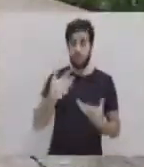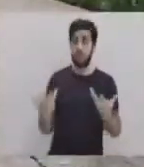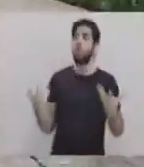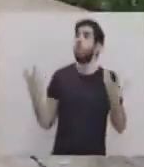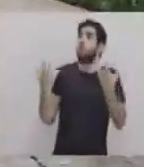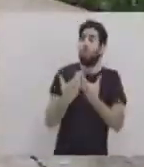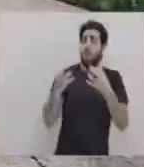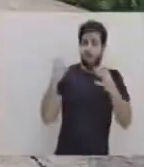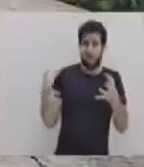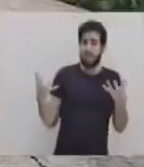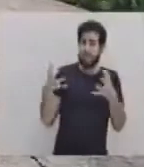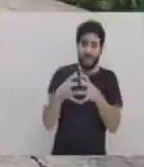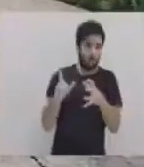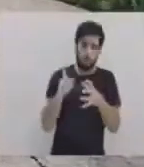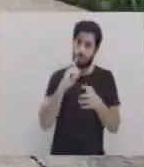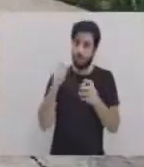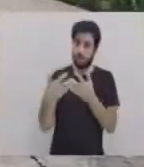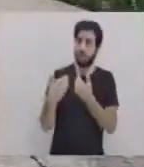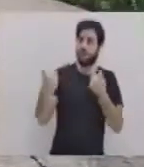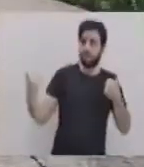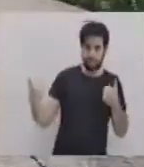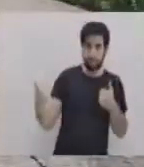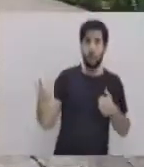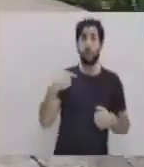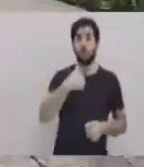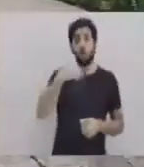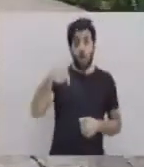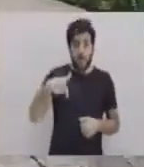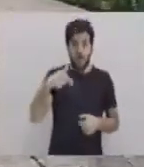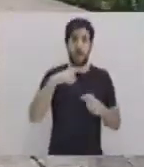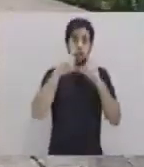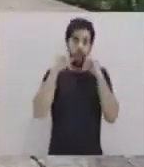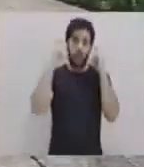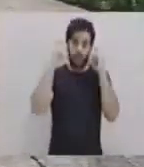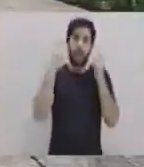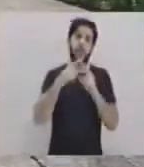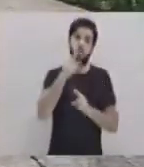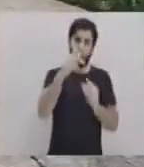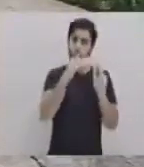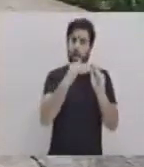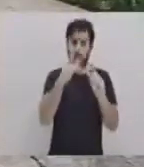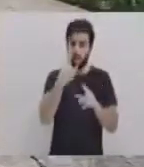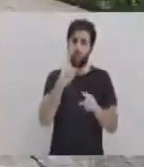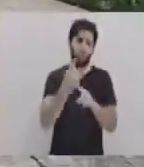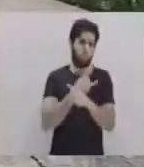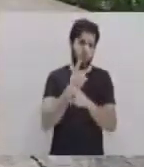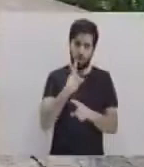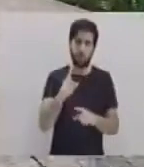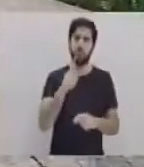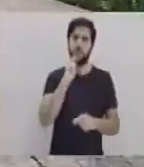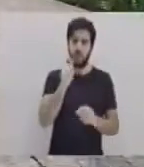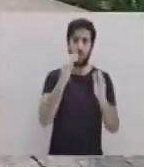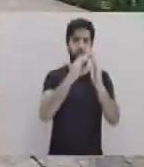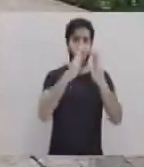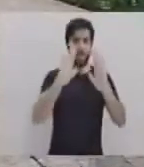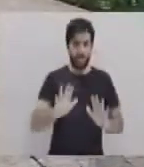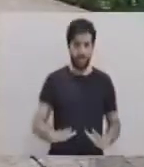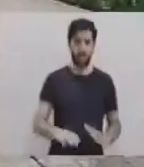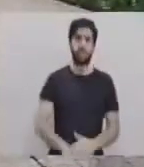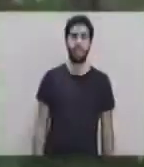es importante y acá, como tú ves, yo utilicé una mascarilla, pero tú en tu casa lo puedes hacer sin mascarilla. Quédate en casa.